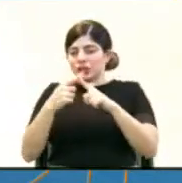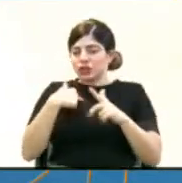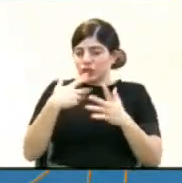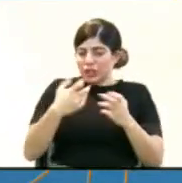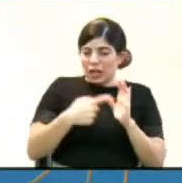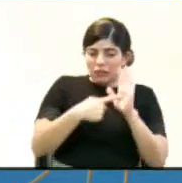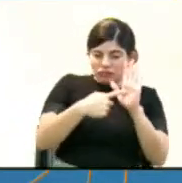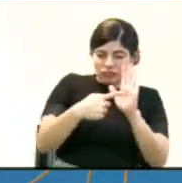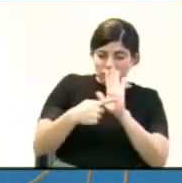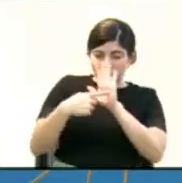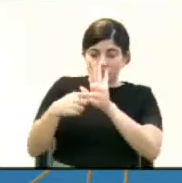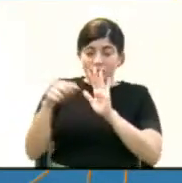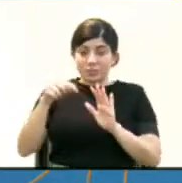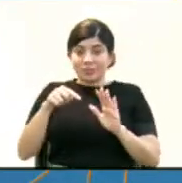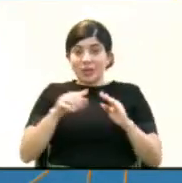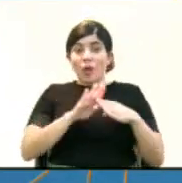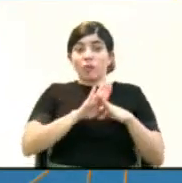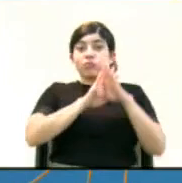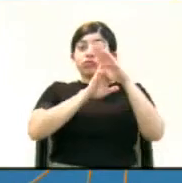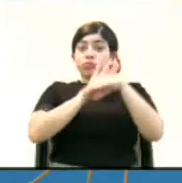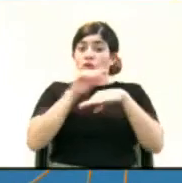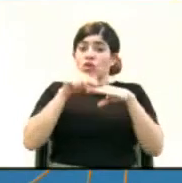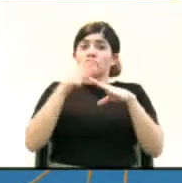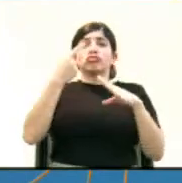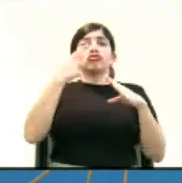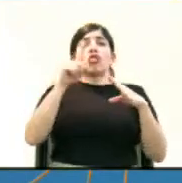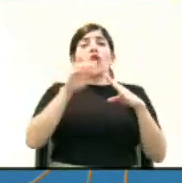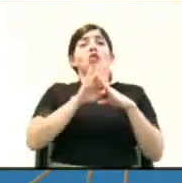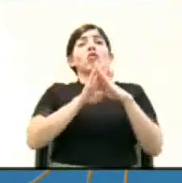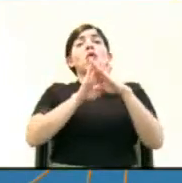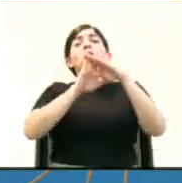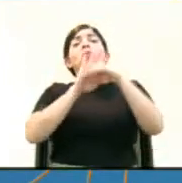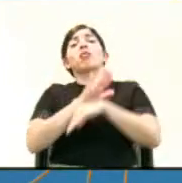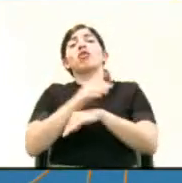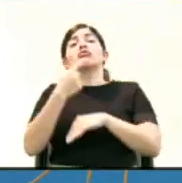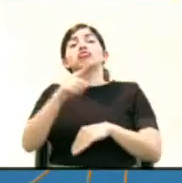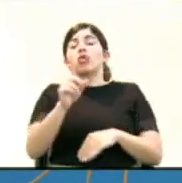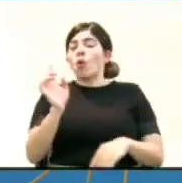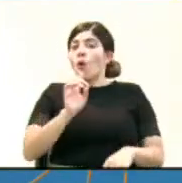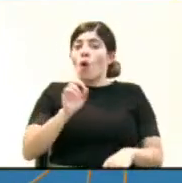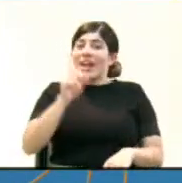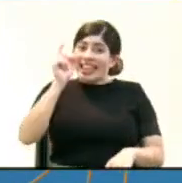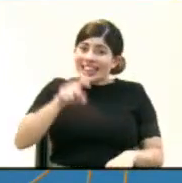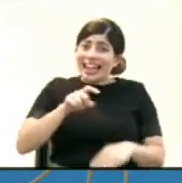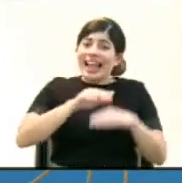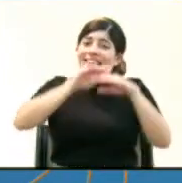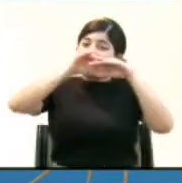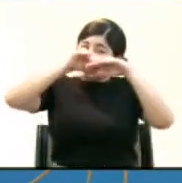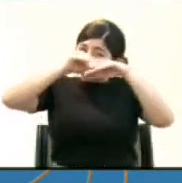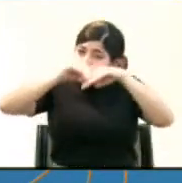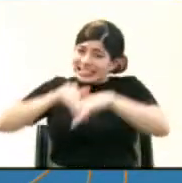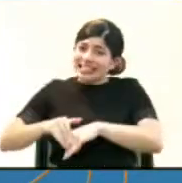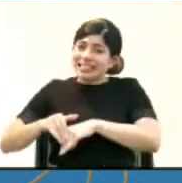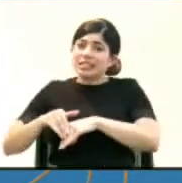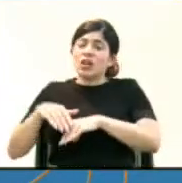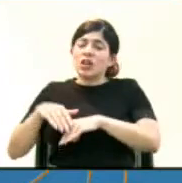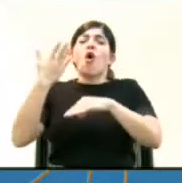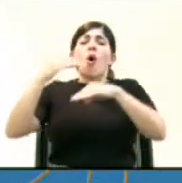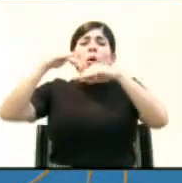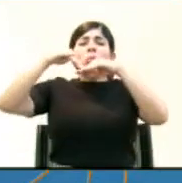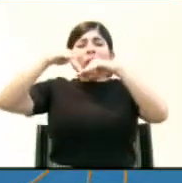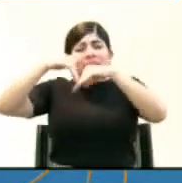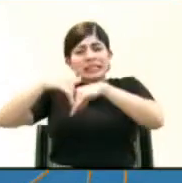señalar que las curvas no se doblan solas. Hay que doblarlas y se doblan con comportamiento humano.